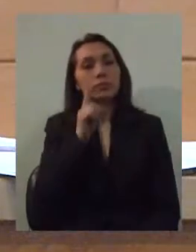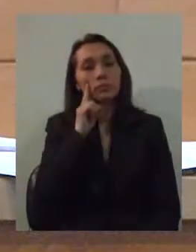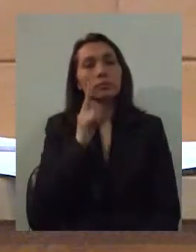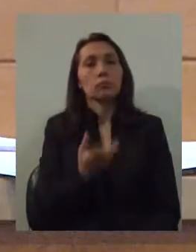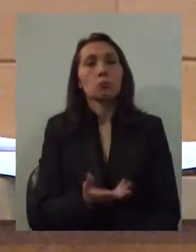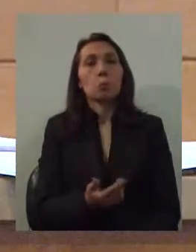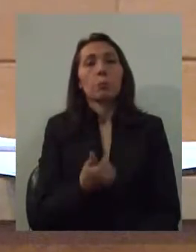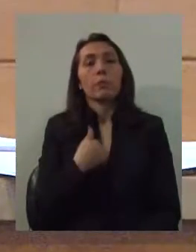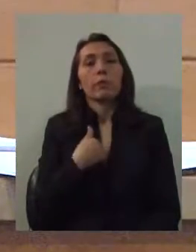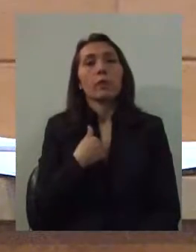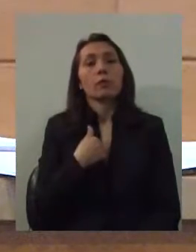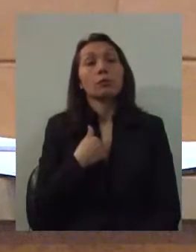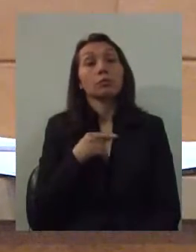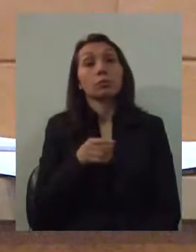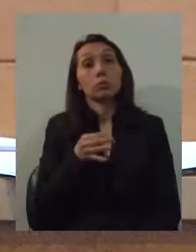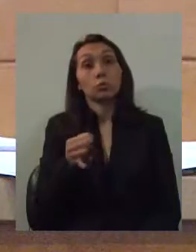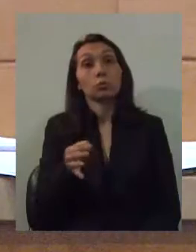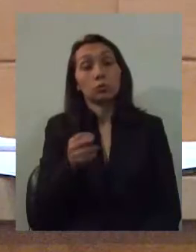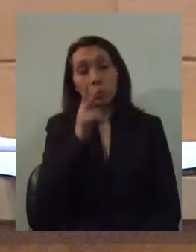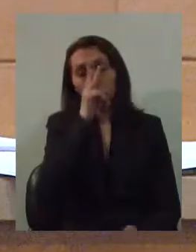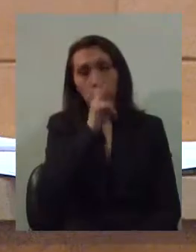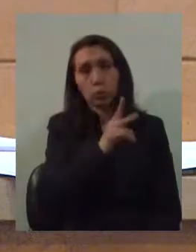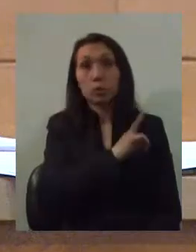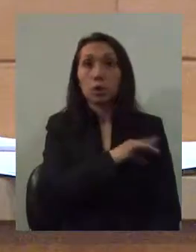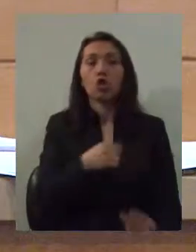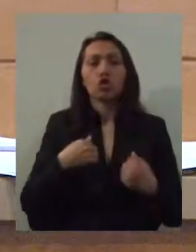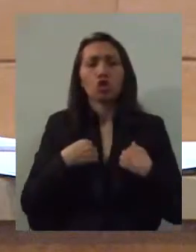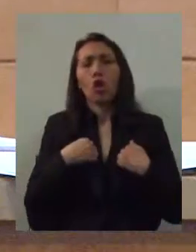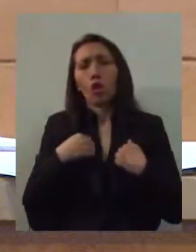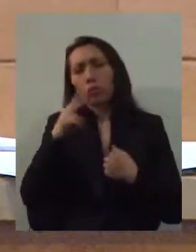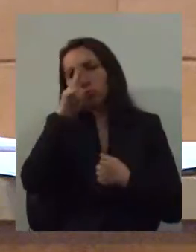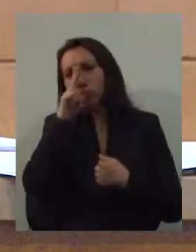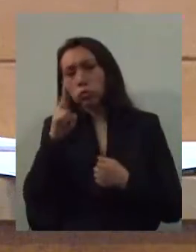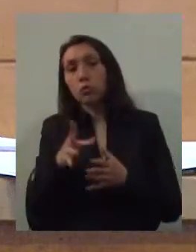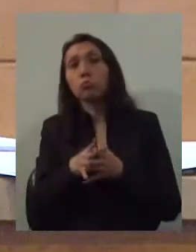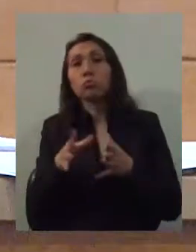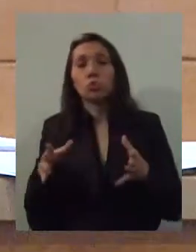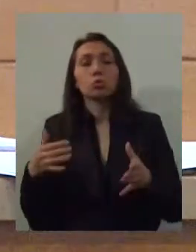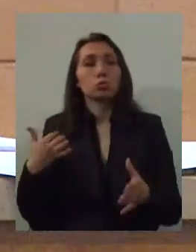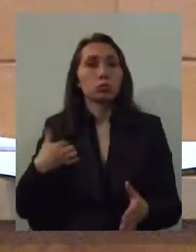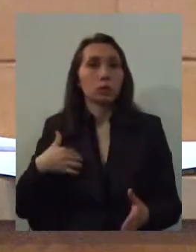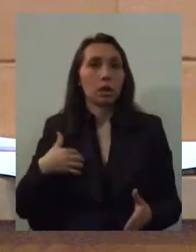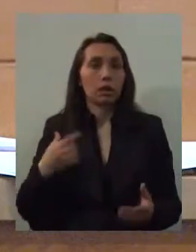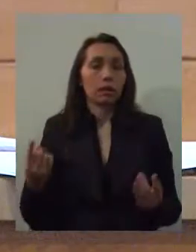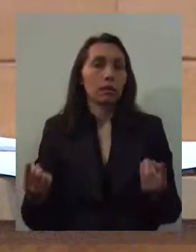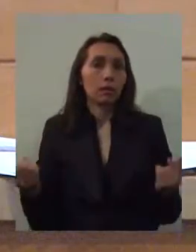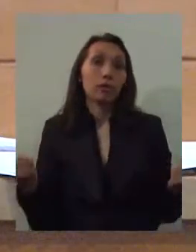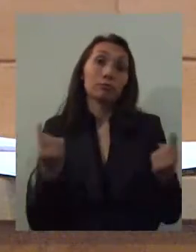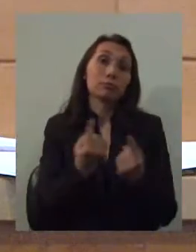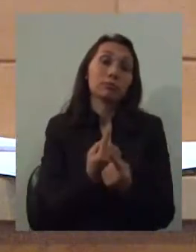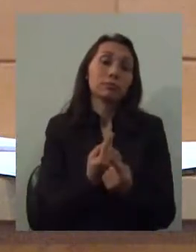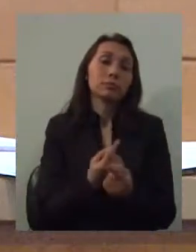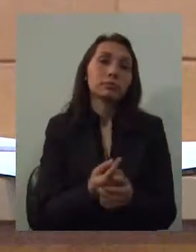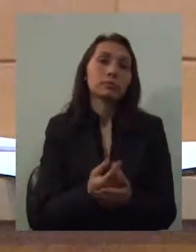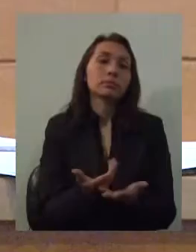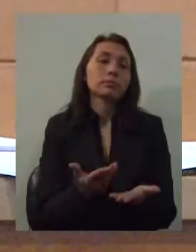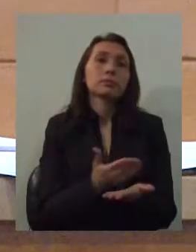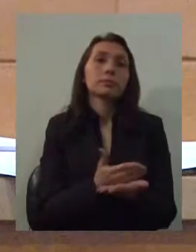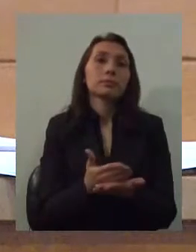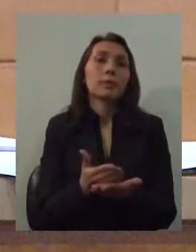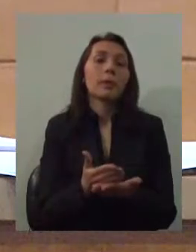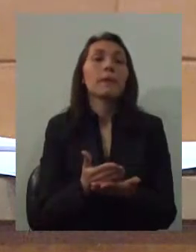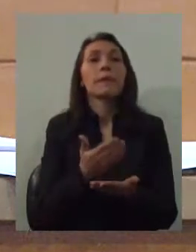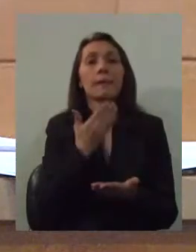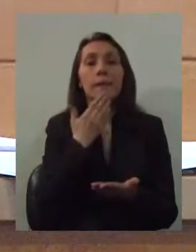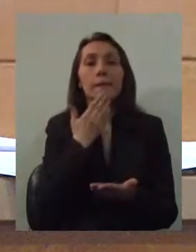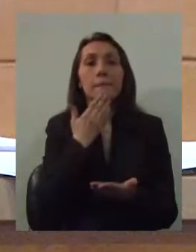Así es, yo, si usted admira a Chile, yo le admiro muchas cosas, como le dije recién a la Argentina. De manera que